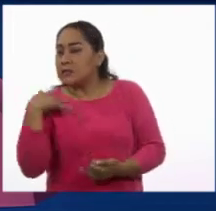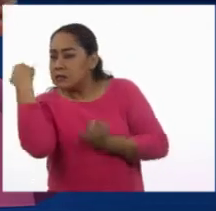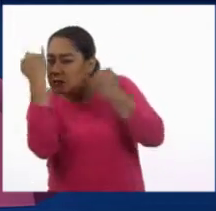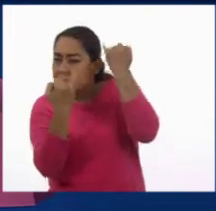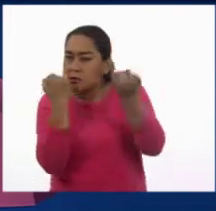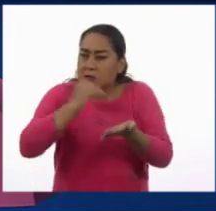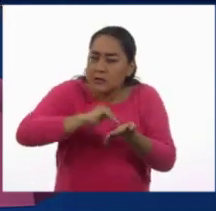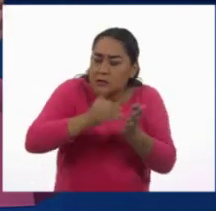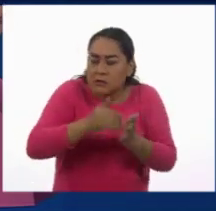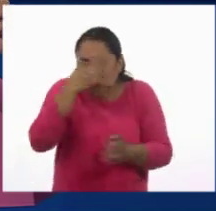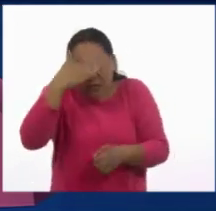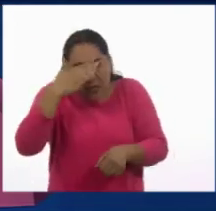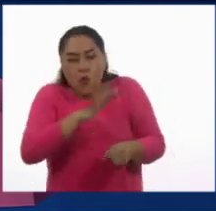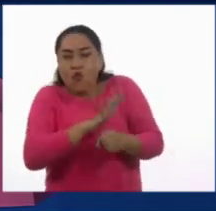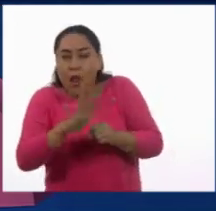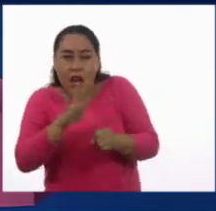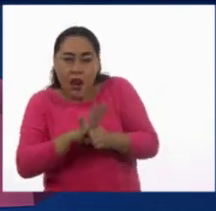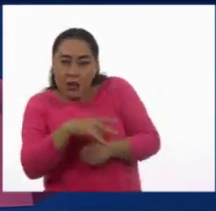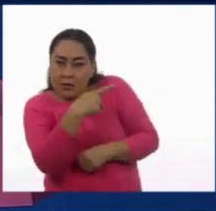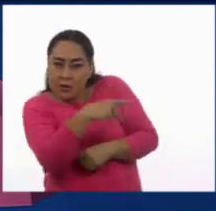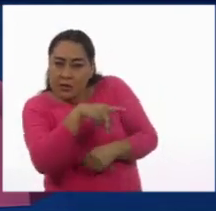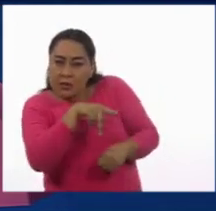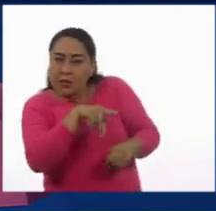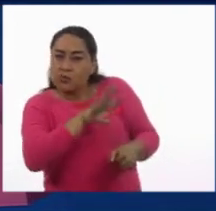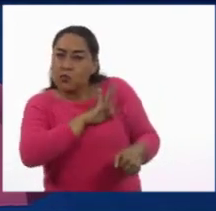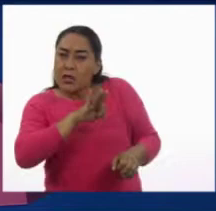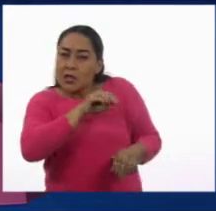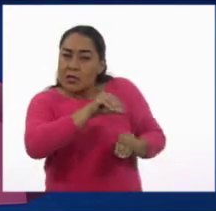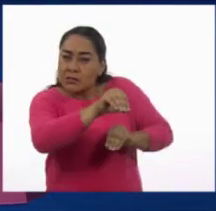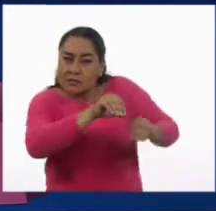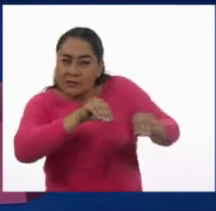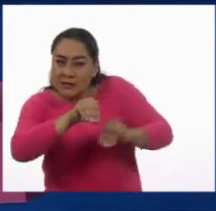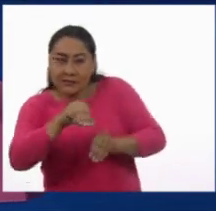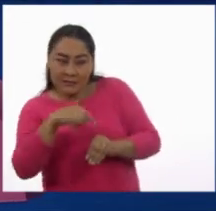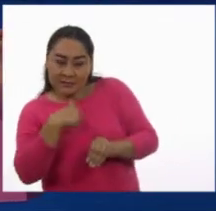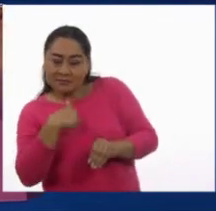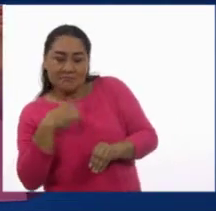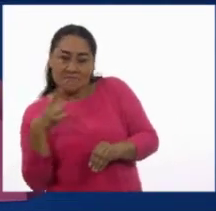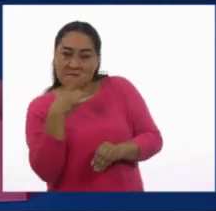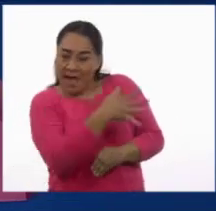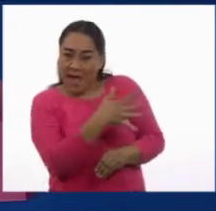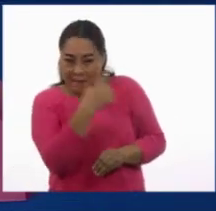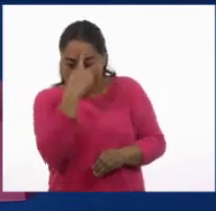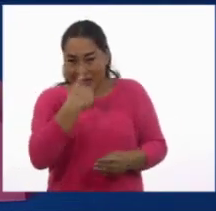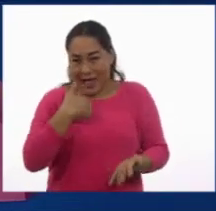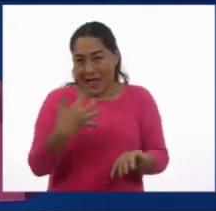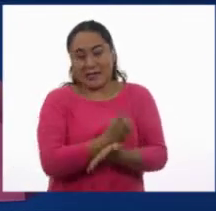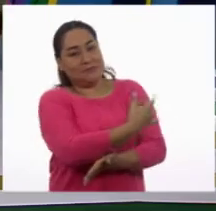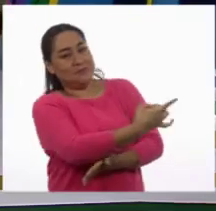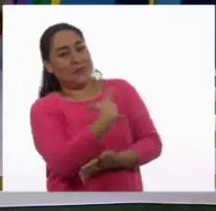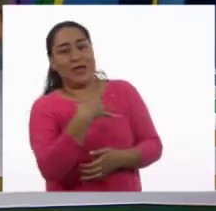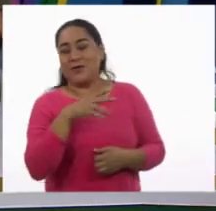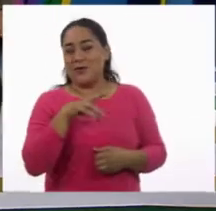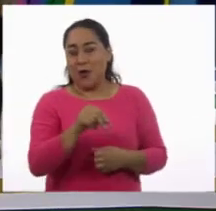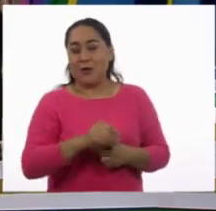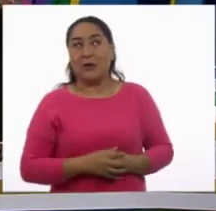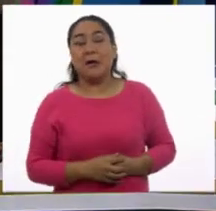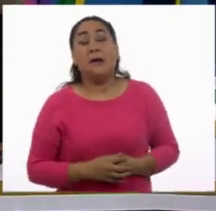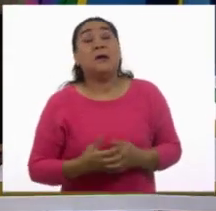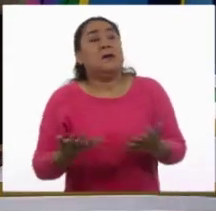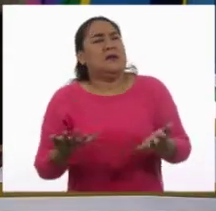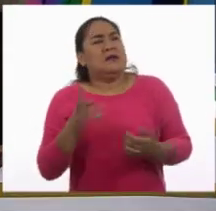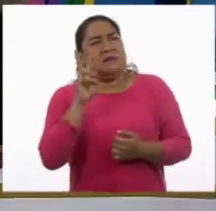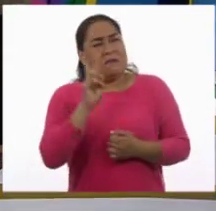las posiciones del enemigo y obtener la victoria antes de que nos aniquilen a nosotros. Pues a mí me suena